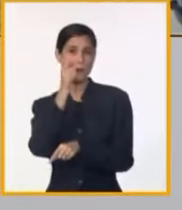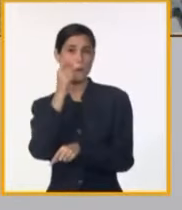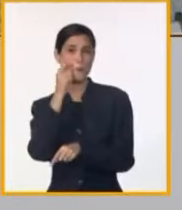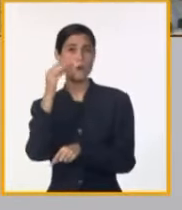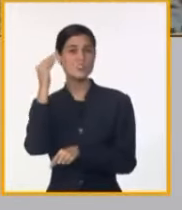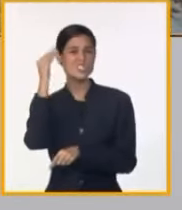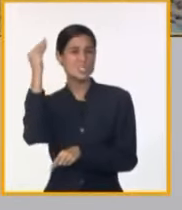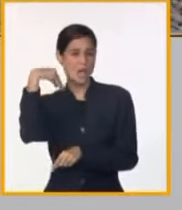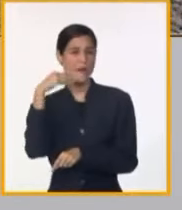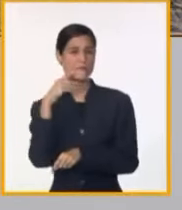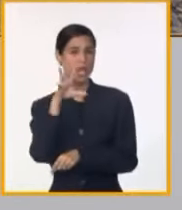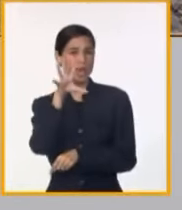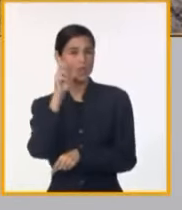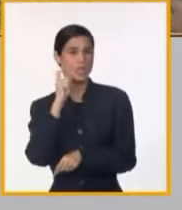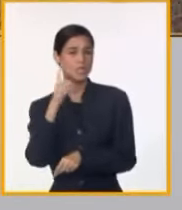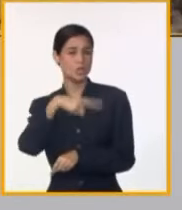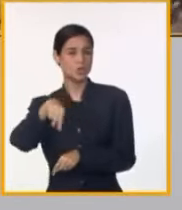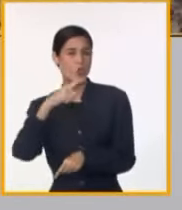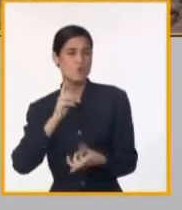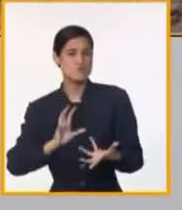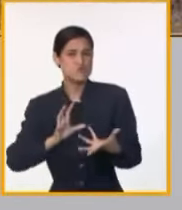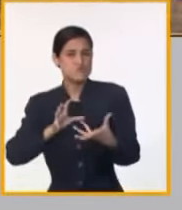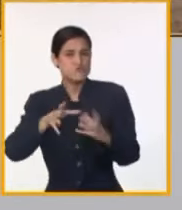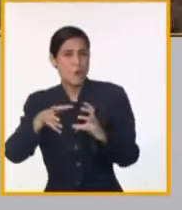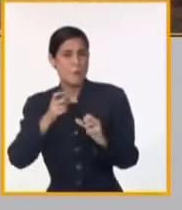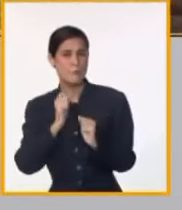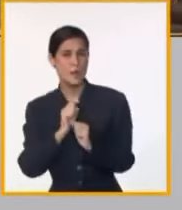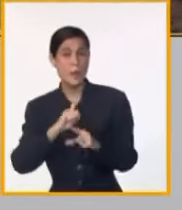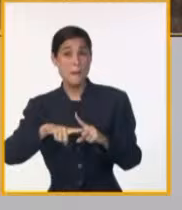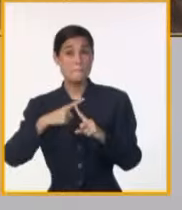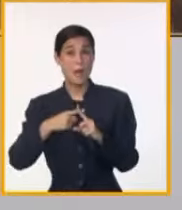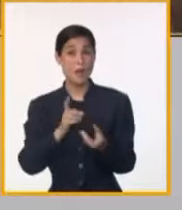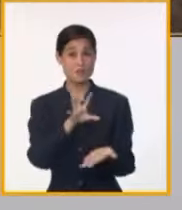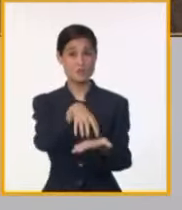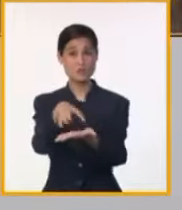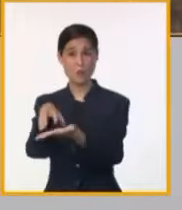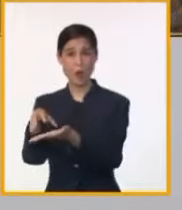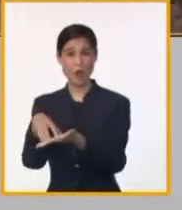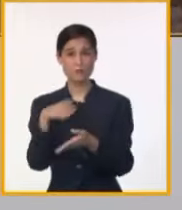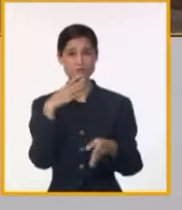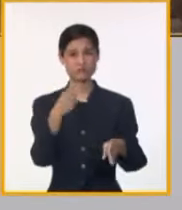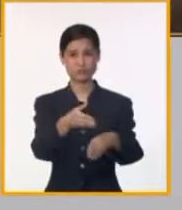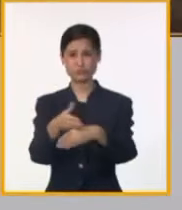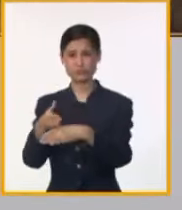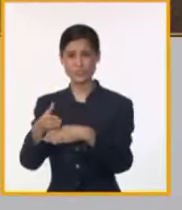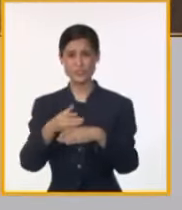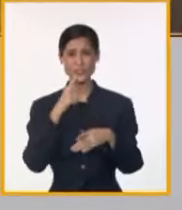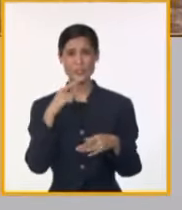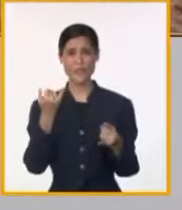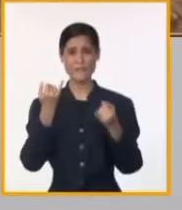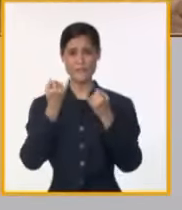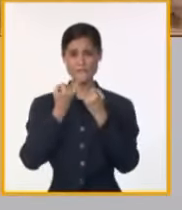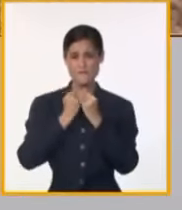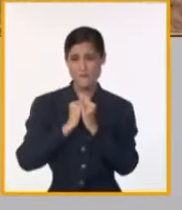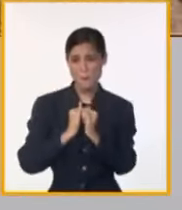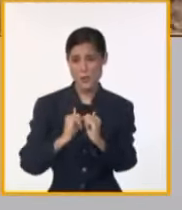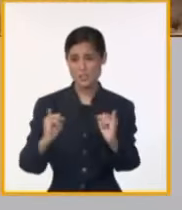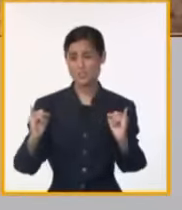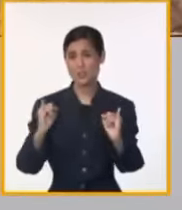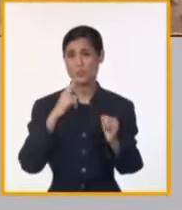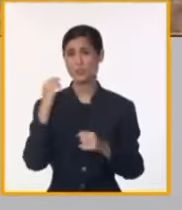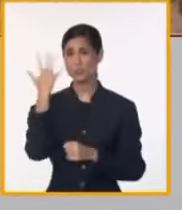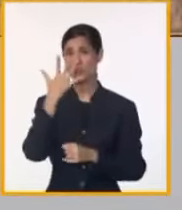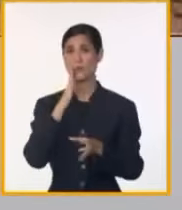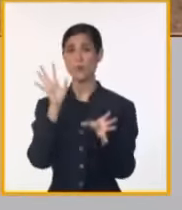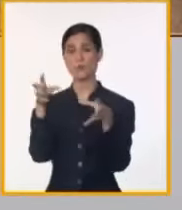inteligencia incluso de estados que son árabes también que le compartieron la información acerca de la operación de jas El día 7 de